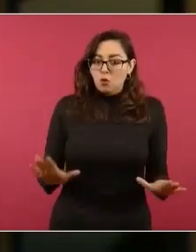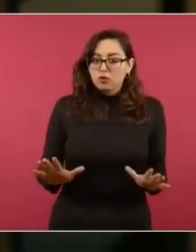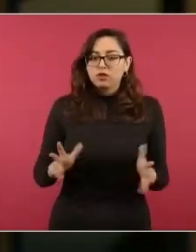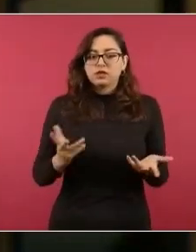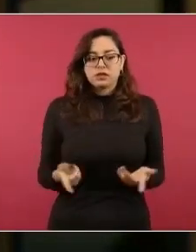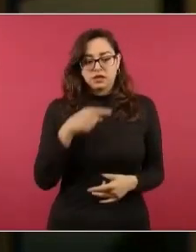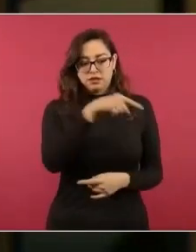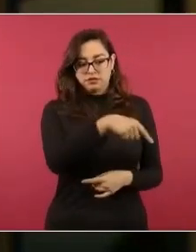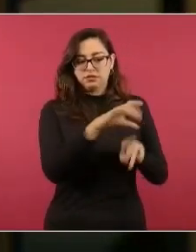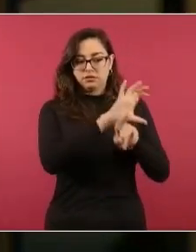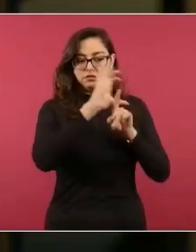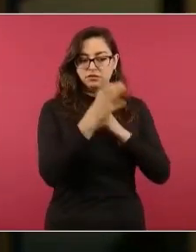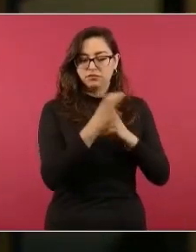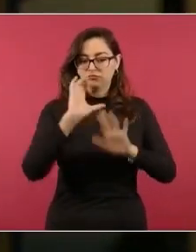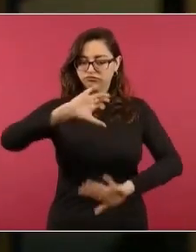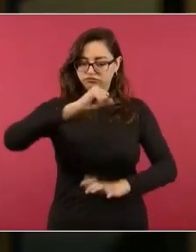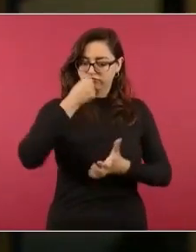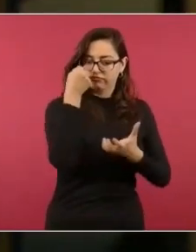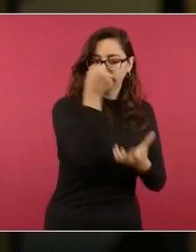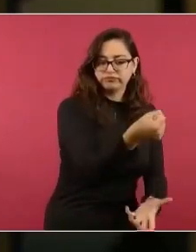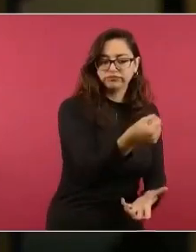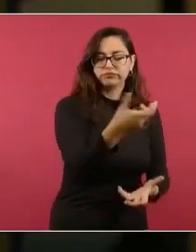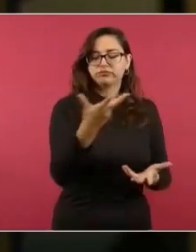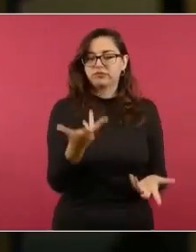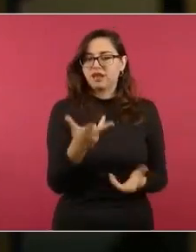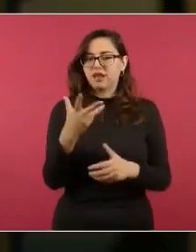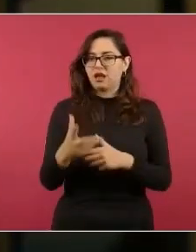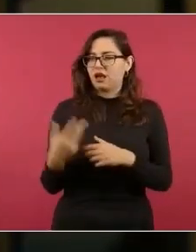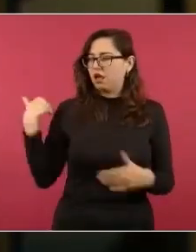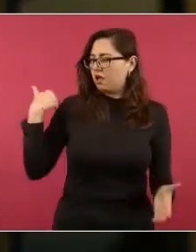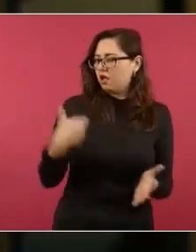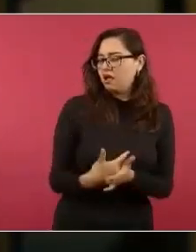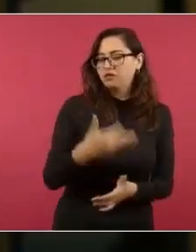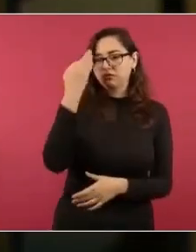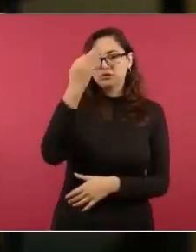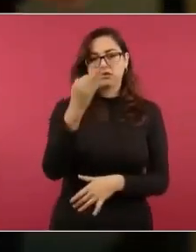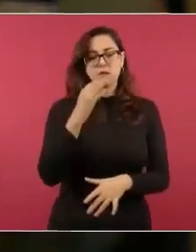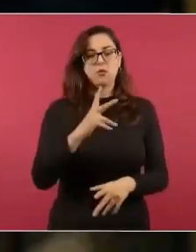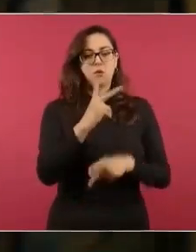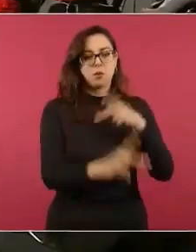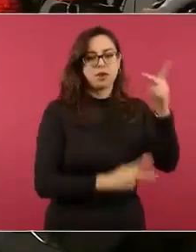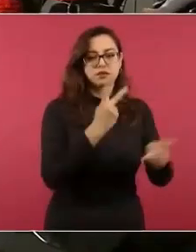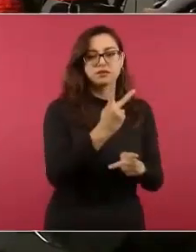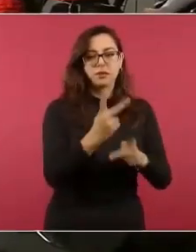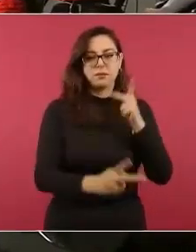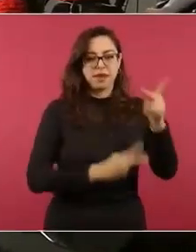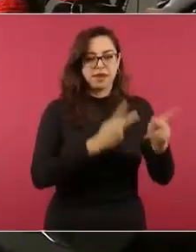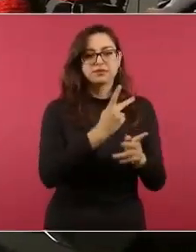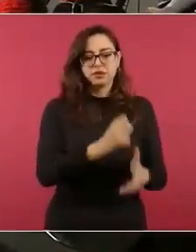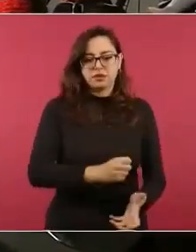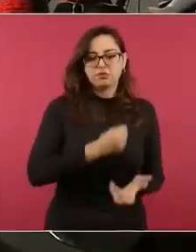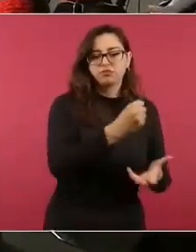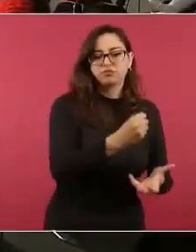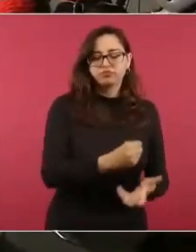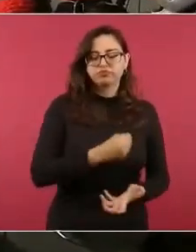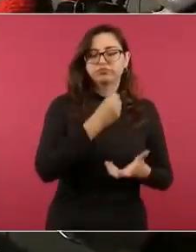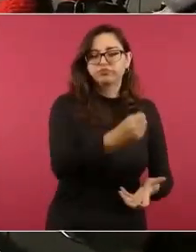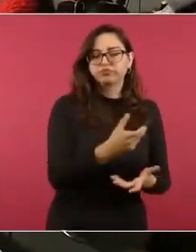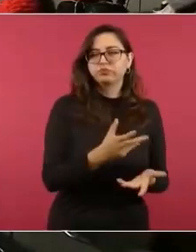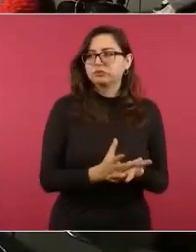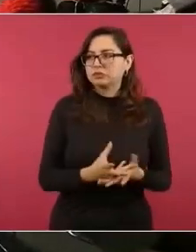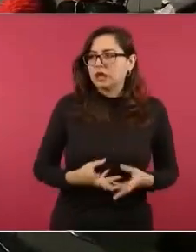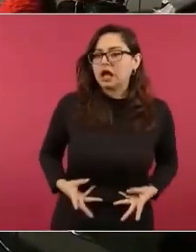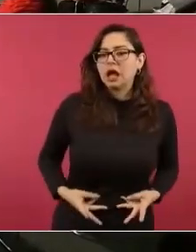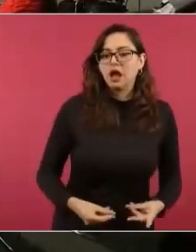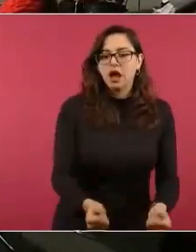Comisión Ejecutiva de Atención a Víctimas lo que se les ha prestado de manera subsidiaria y temporal, sobre todo ahora que más de